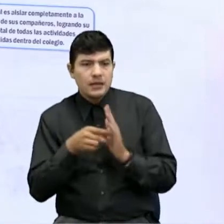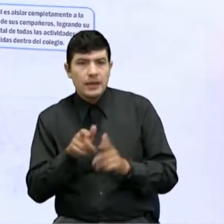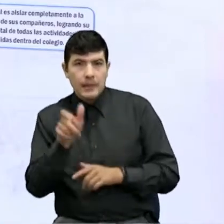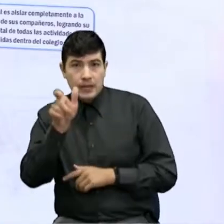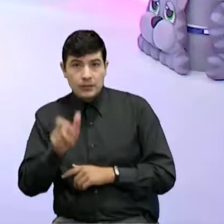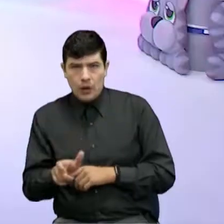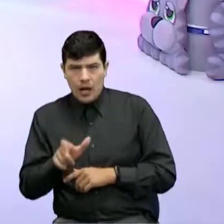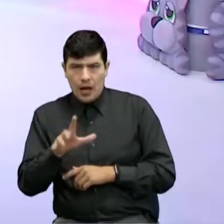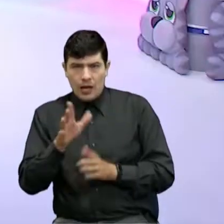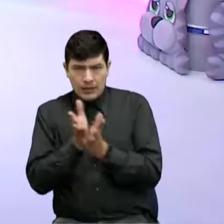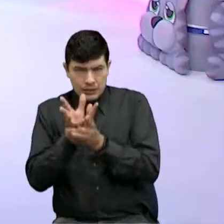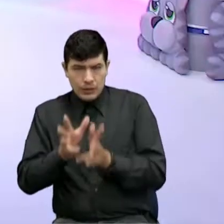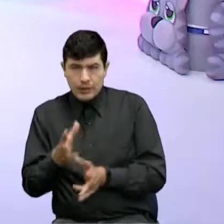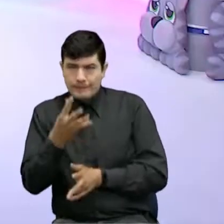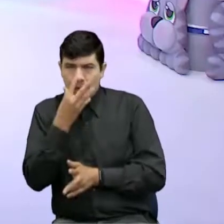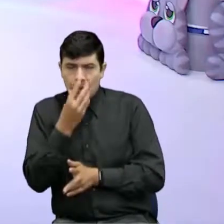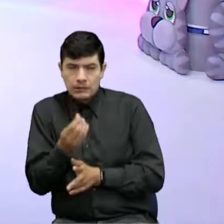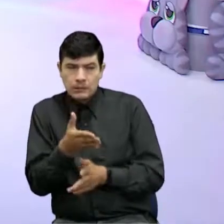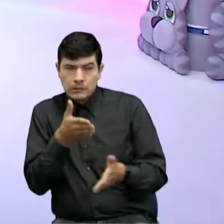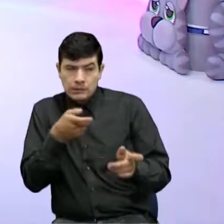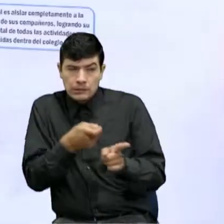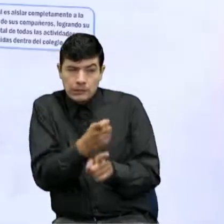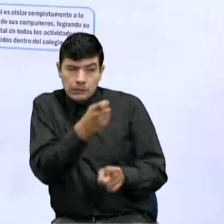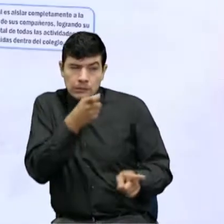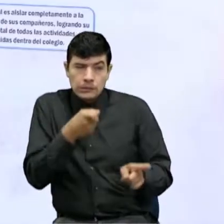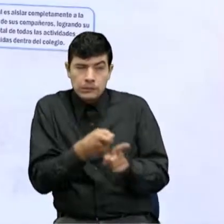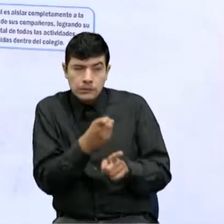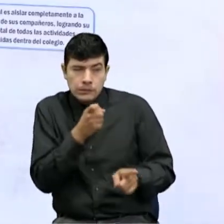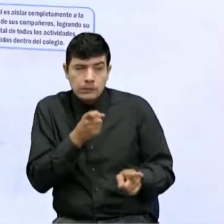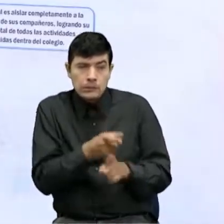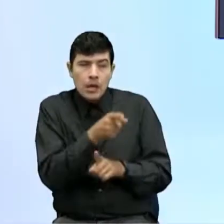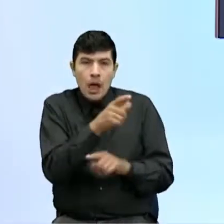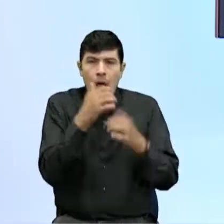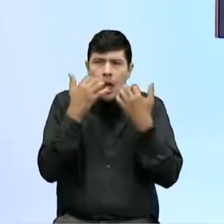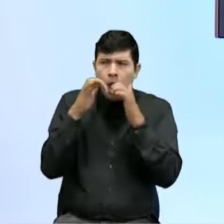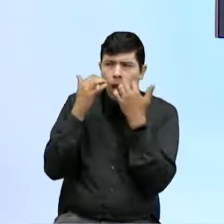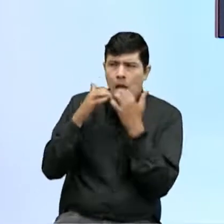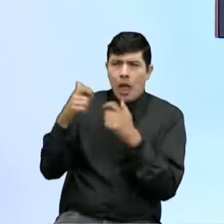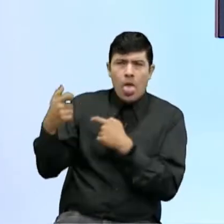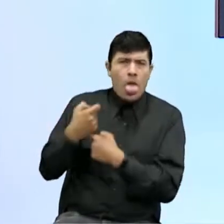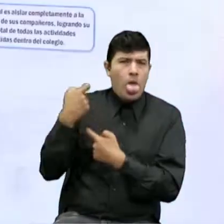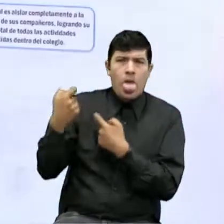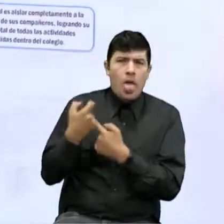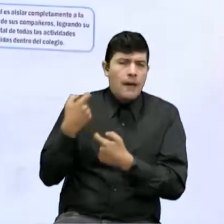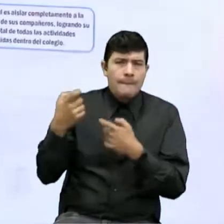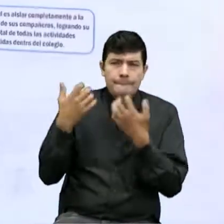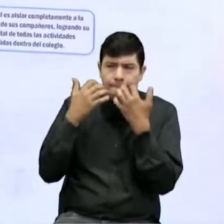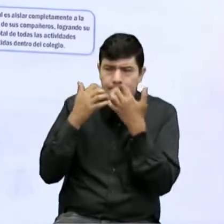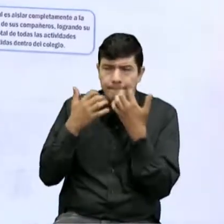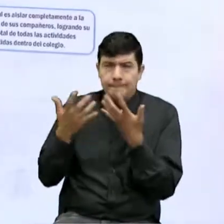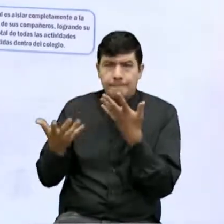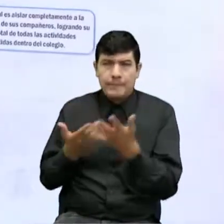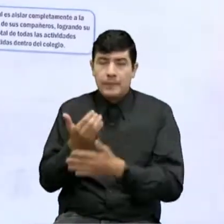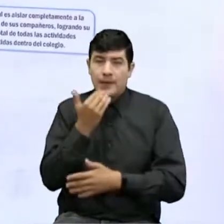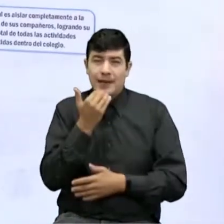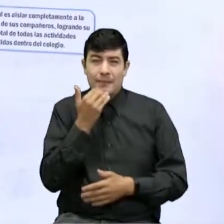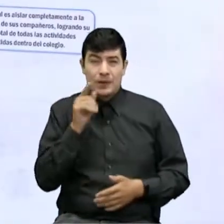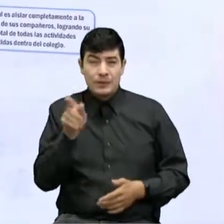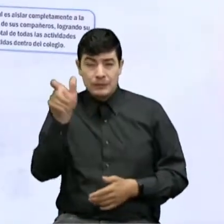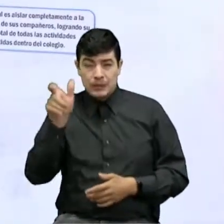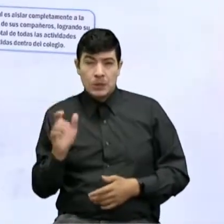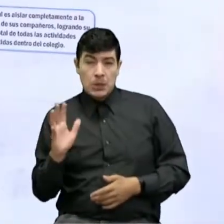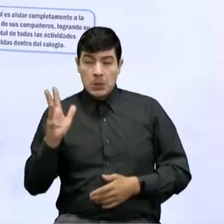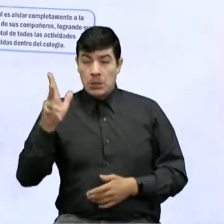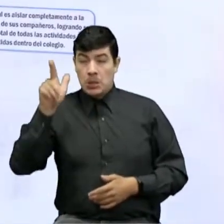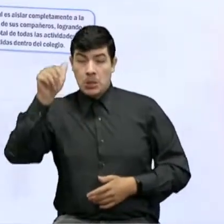¿Sí? En el que esto produce una pérdida de autoestima. Por ejemplo, no falta lo que nosotros llamamos el grandulón,